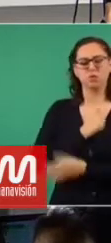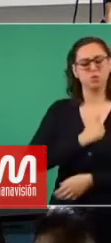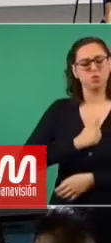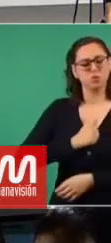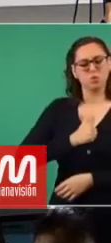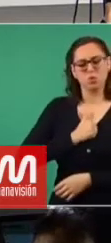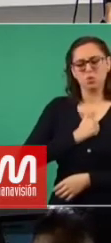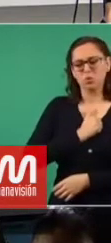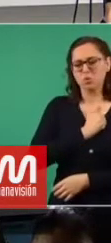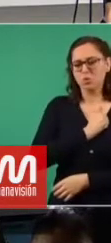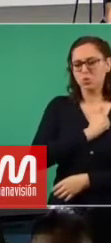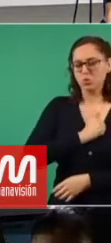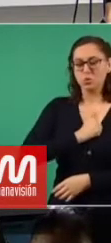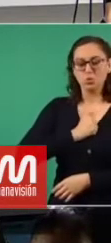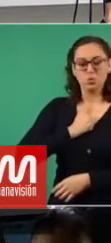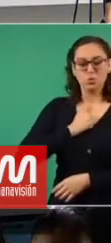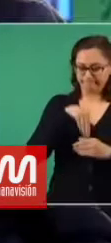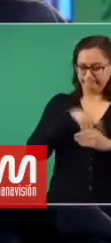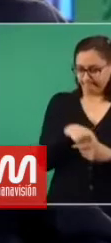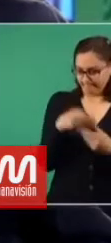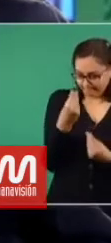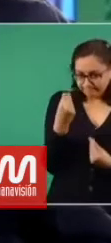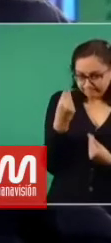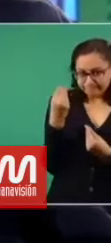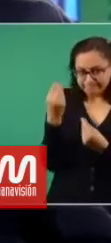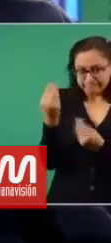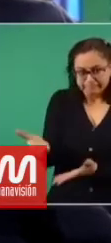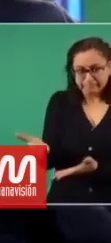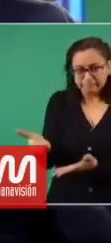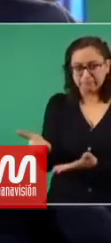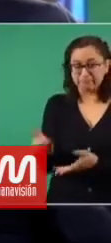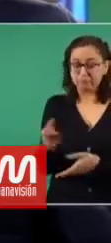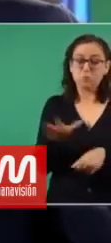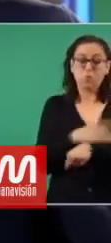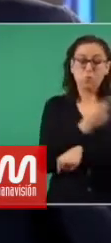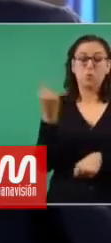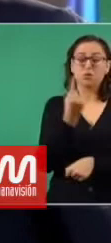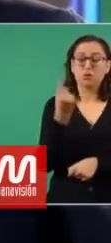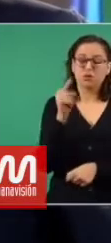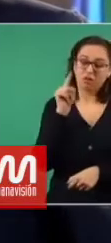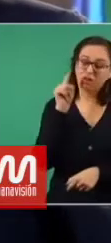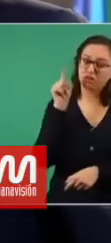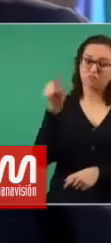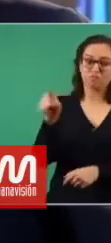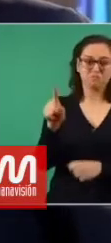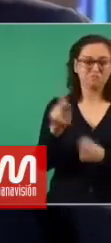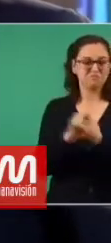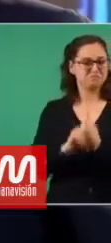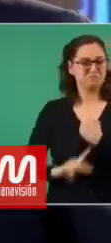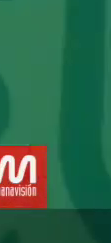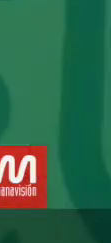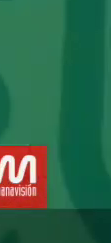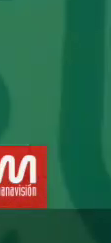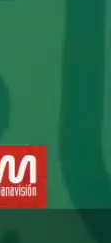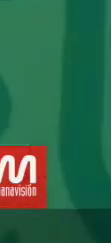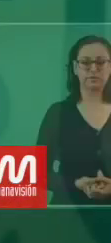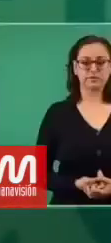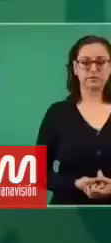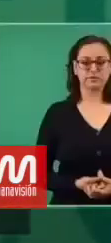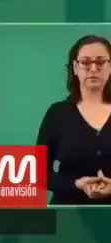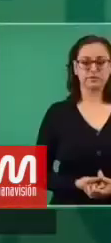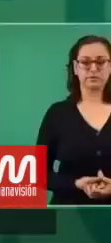mexicano andrés manuel lópez obrador también lamentó el asesinato de su homólogo haitiano enviar